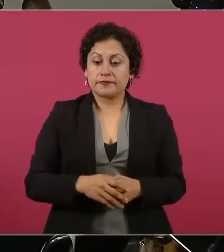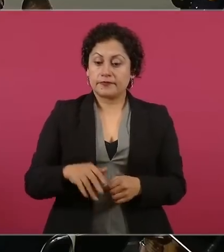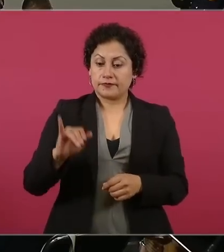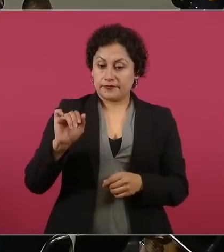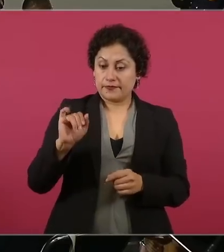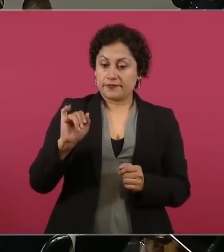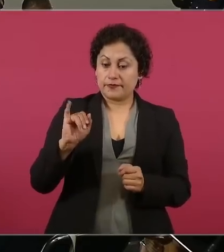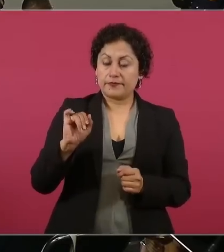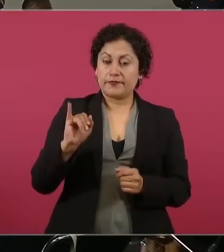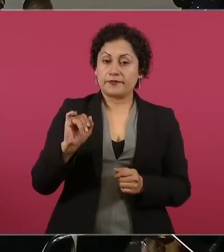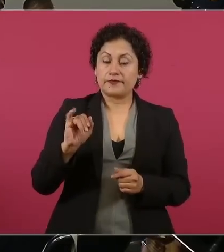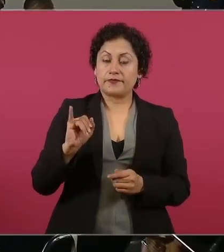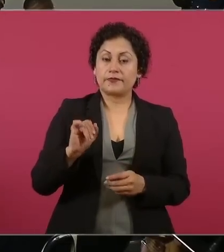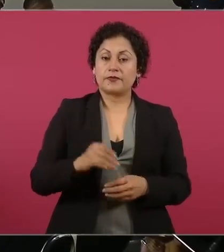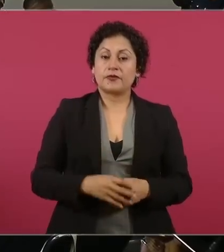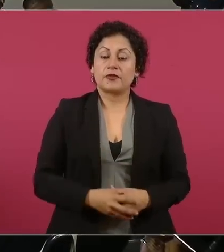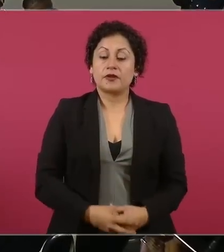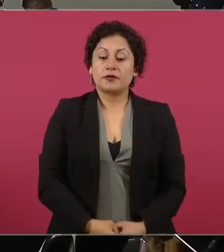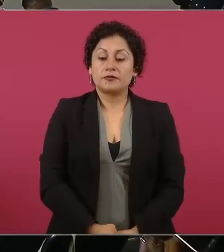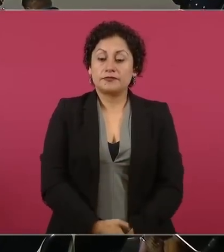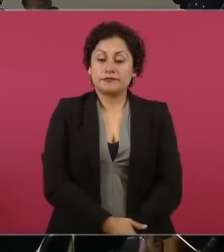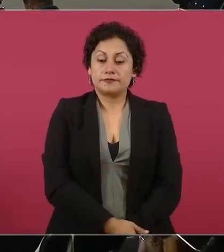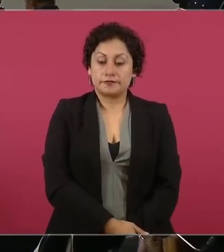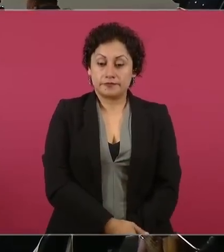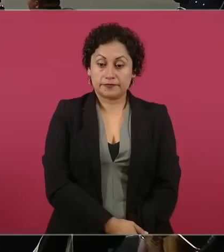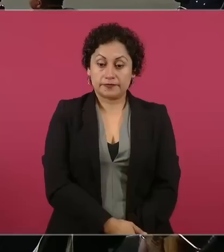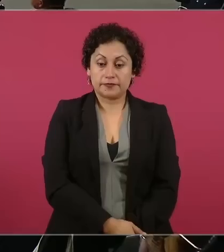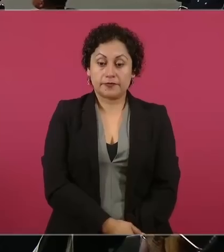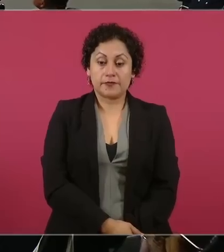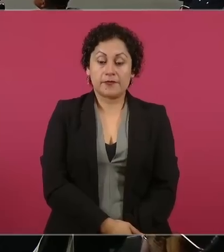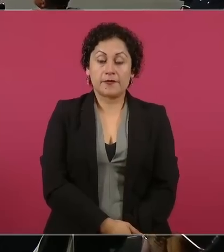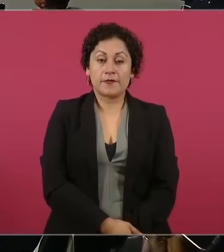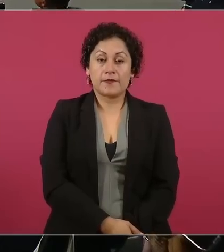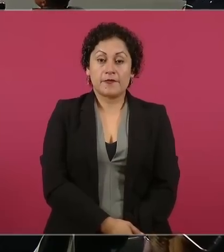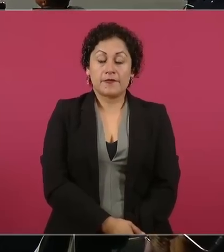sí, sí es esta,